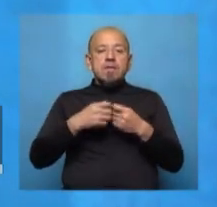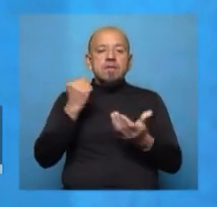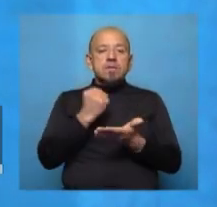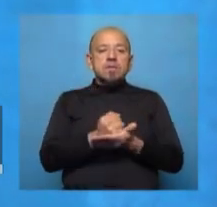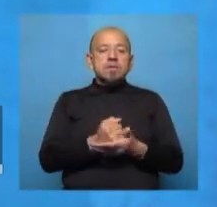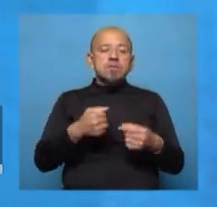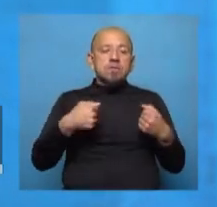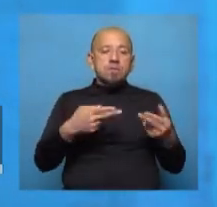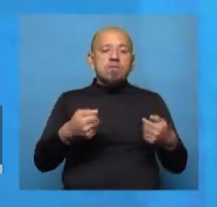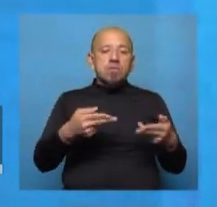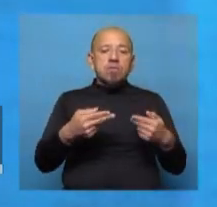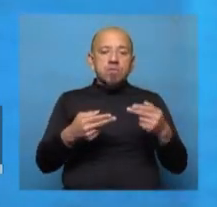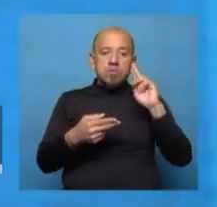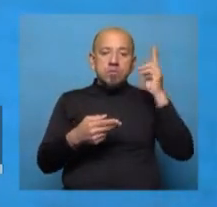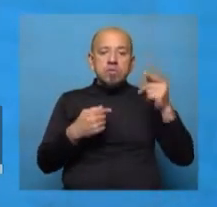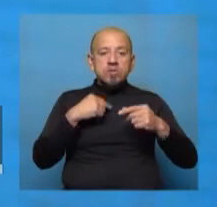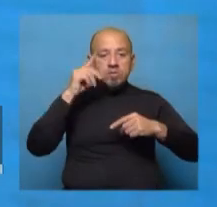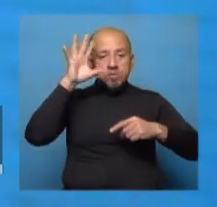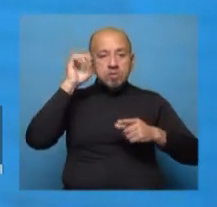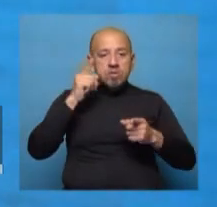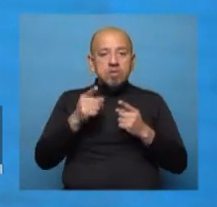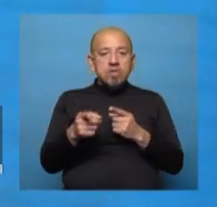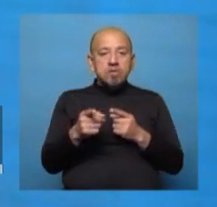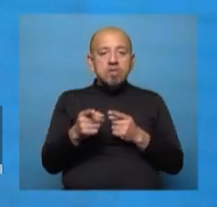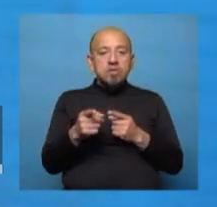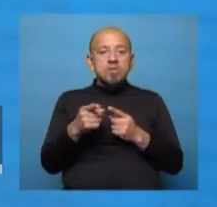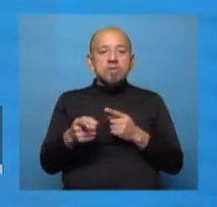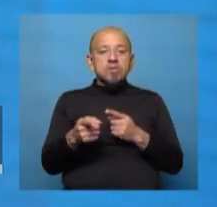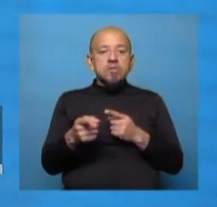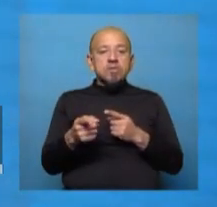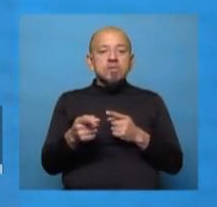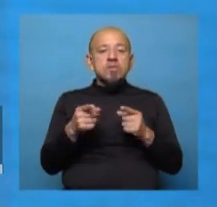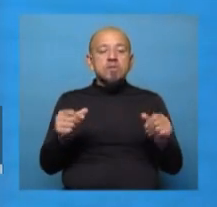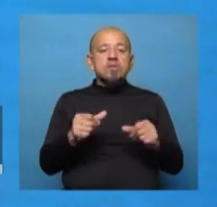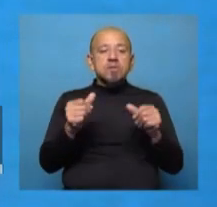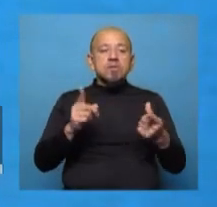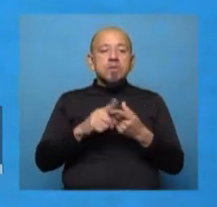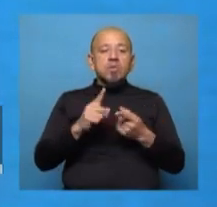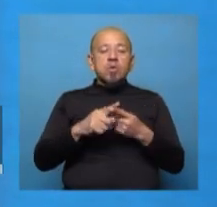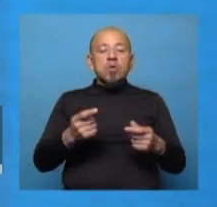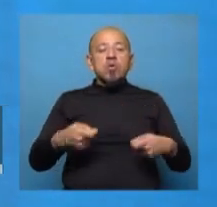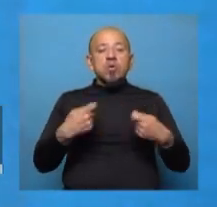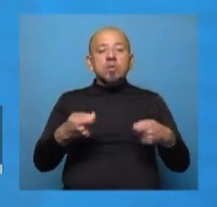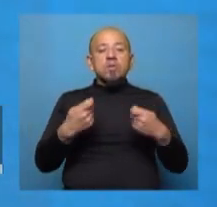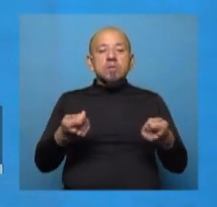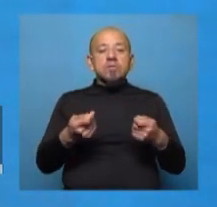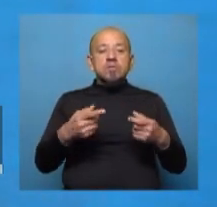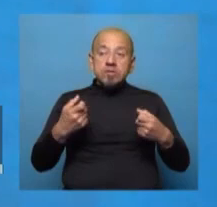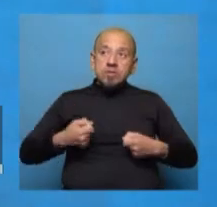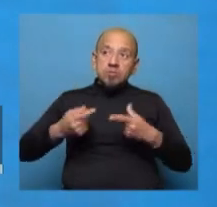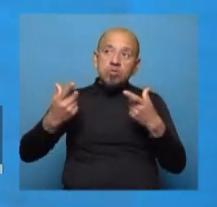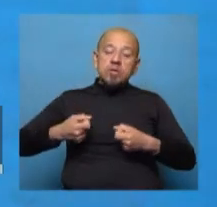fútbol uruguayo y recuerdo claramente que se cerraron acuerdos comerciales de